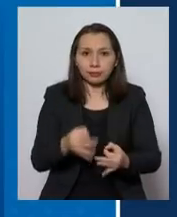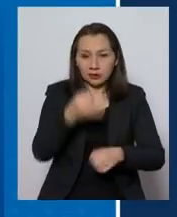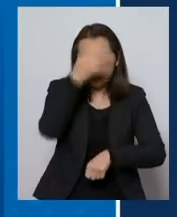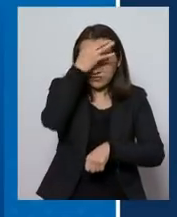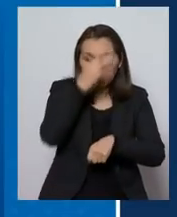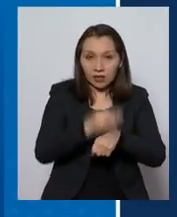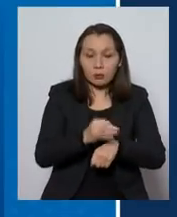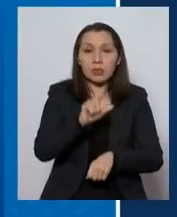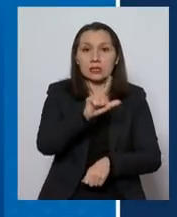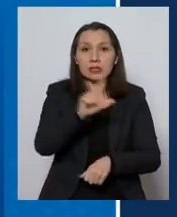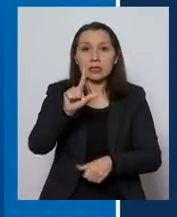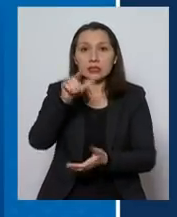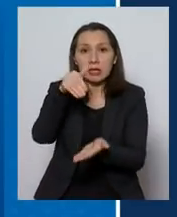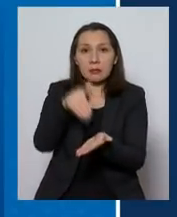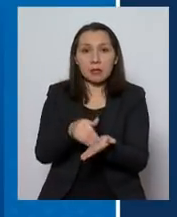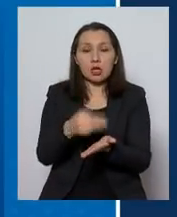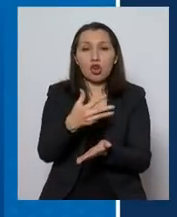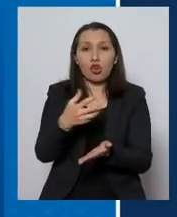enfermedad